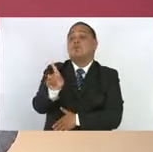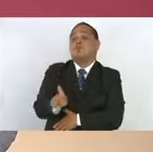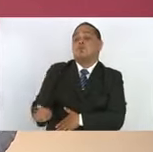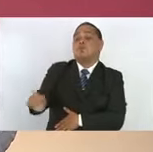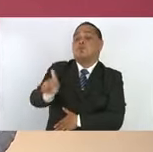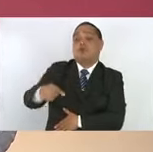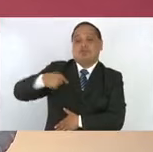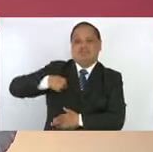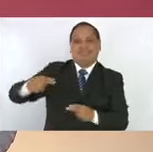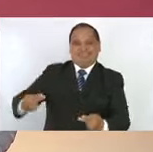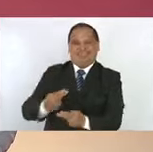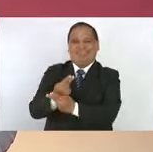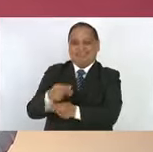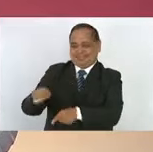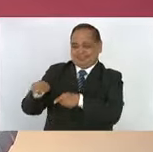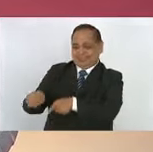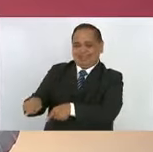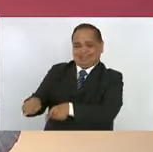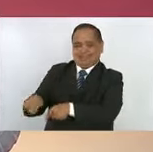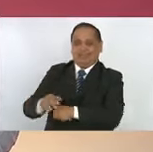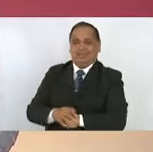natal,